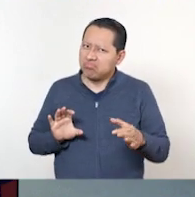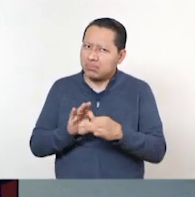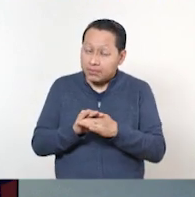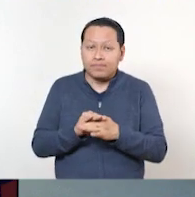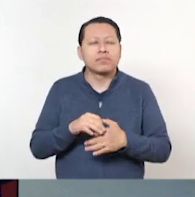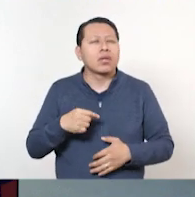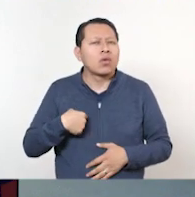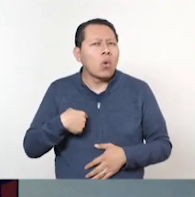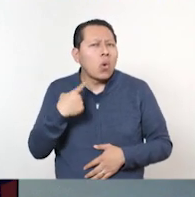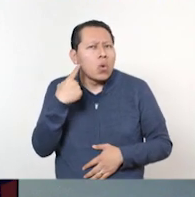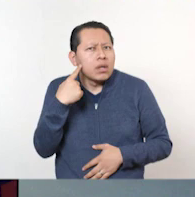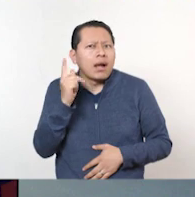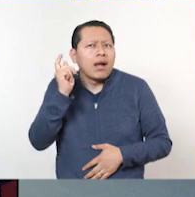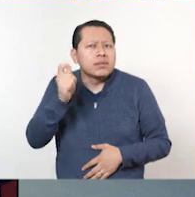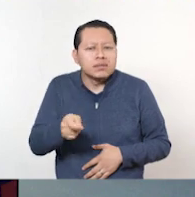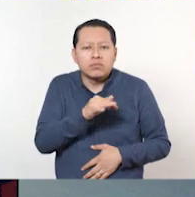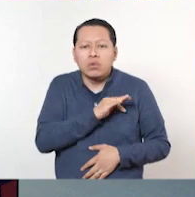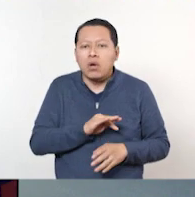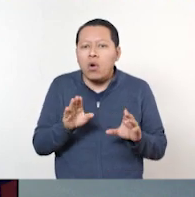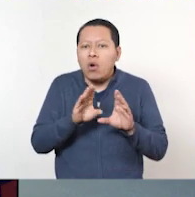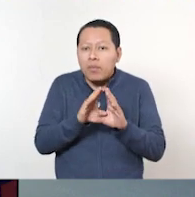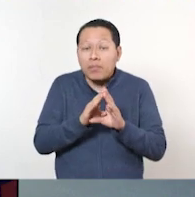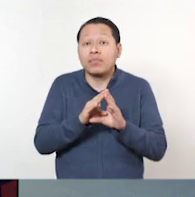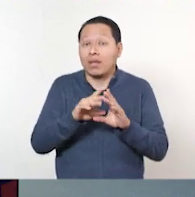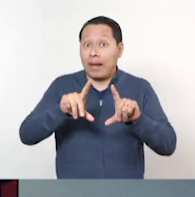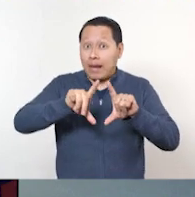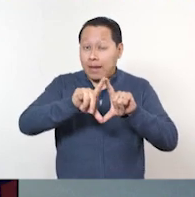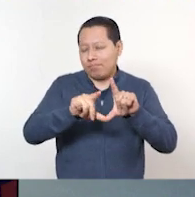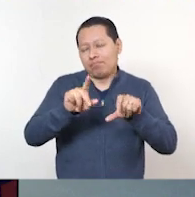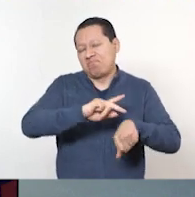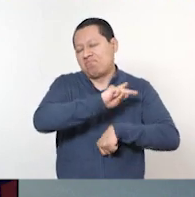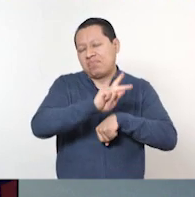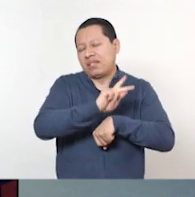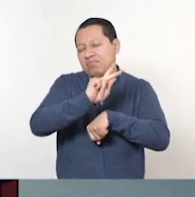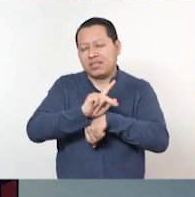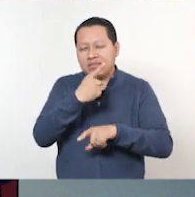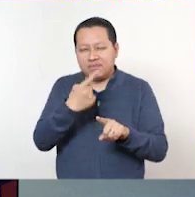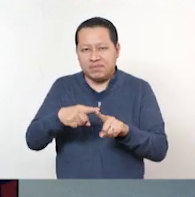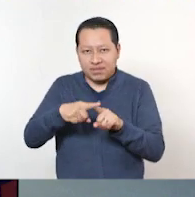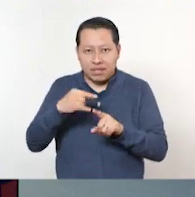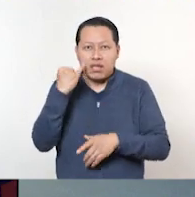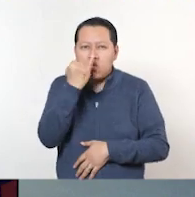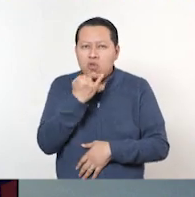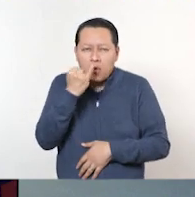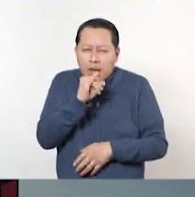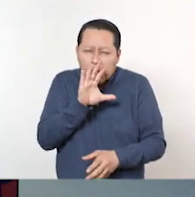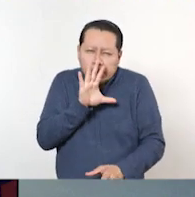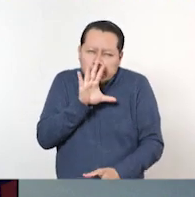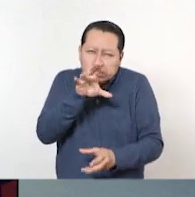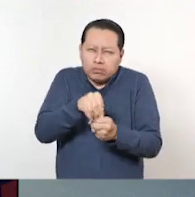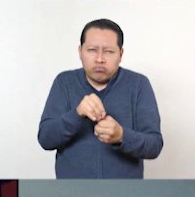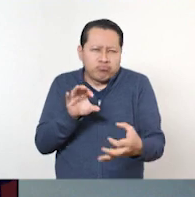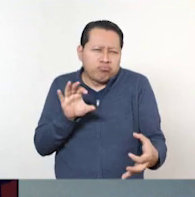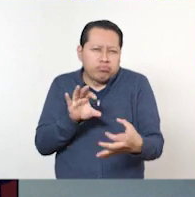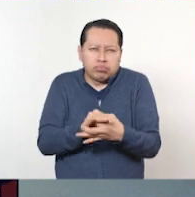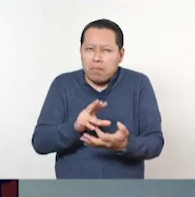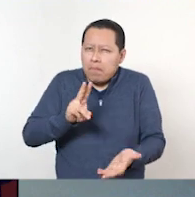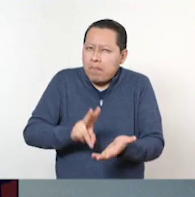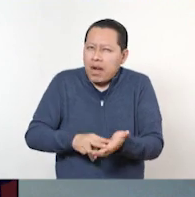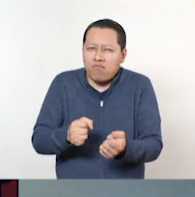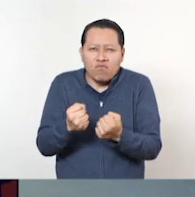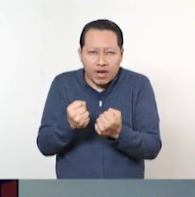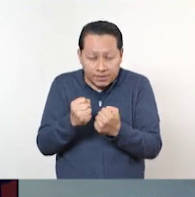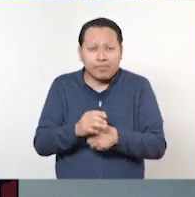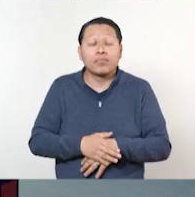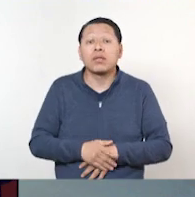las lenguas maternas son patrimonio cultural intangible de un país. Así es, cierto. Eso quiere decir que su valor